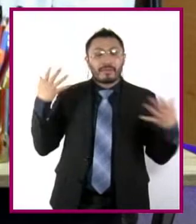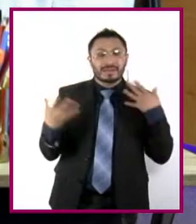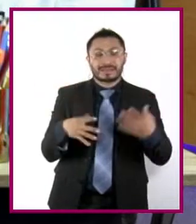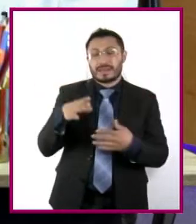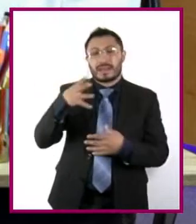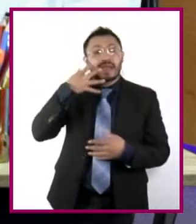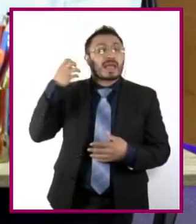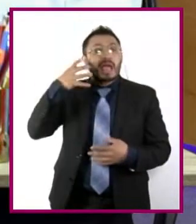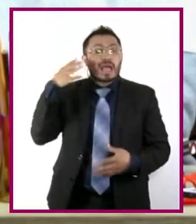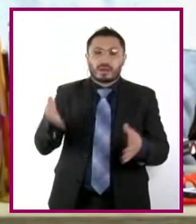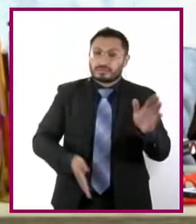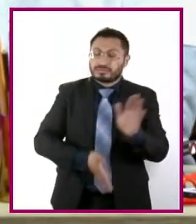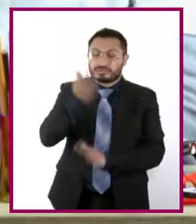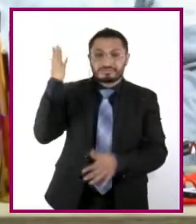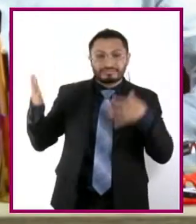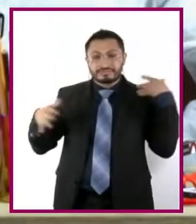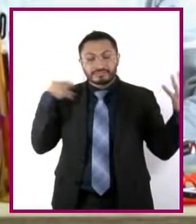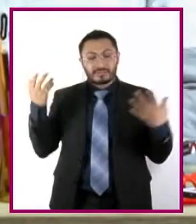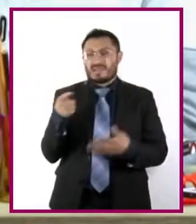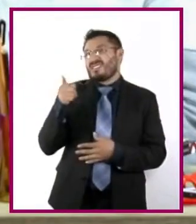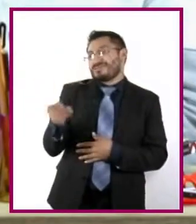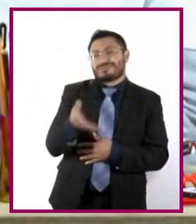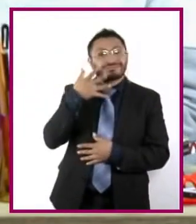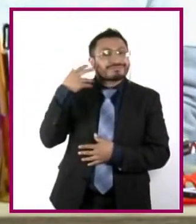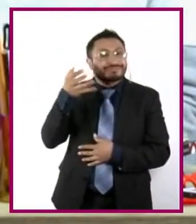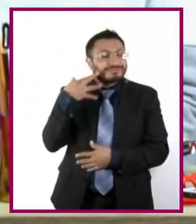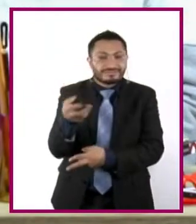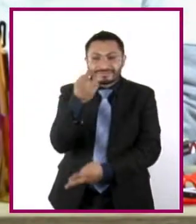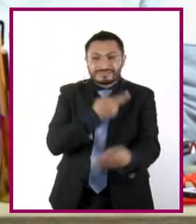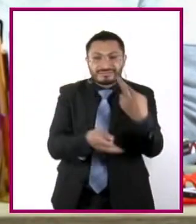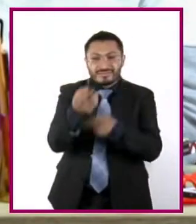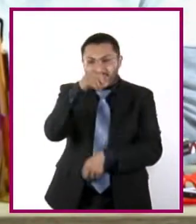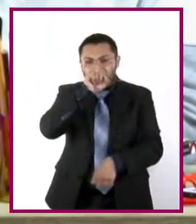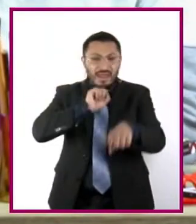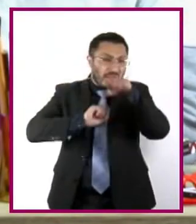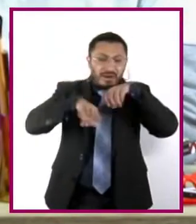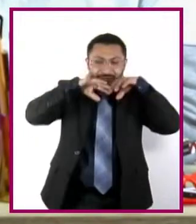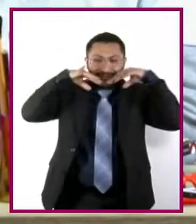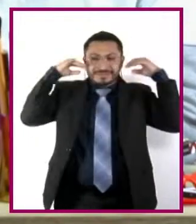Ay, pues es un gato. En un rato estará de regreso relamiéndose los bigotes.